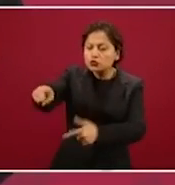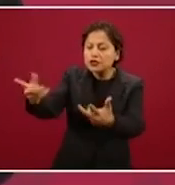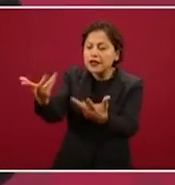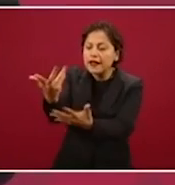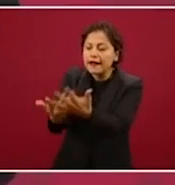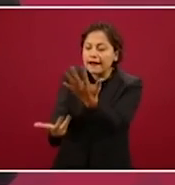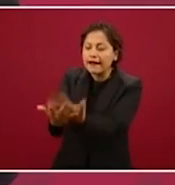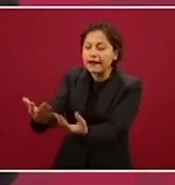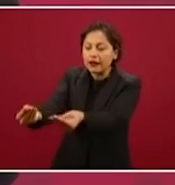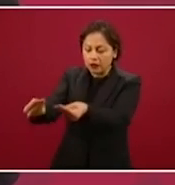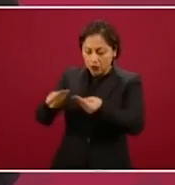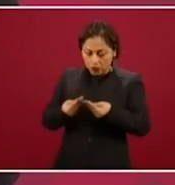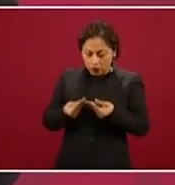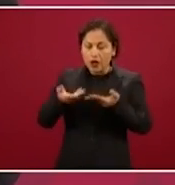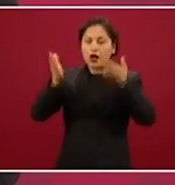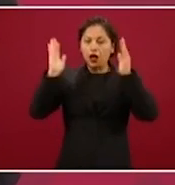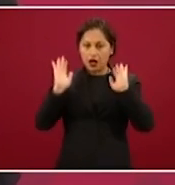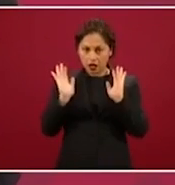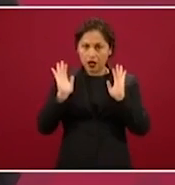ya va a ser